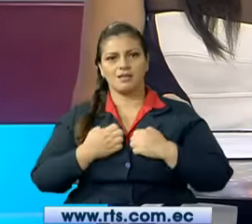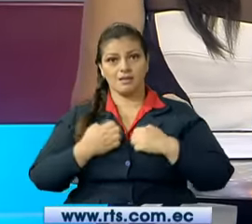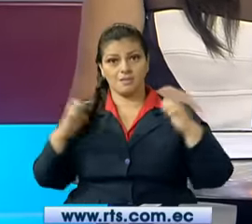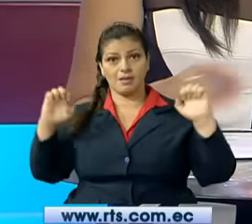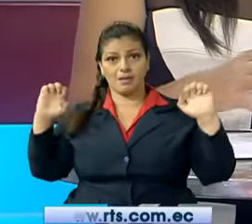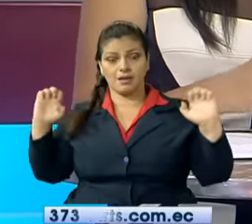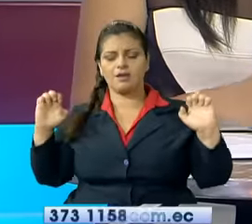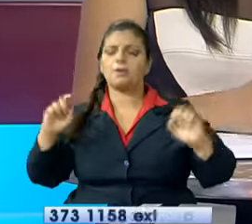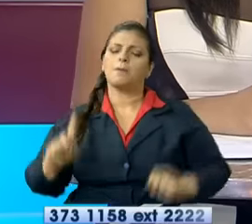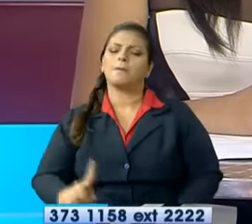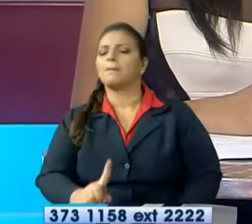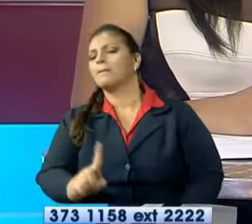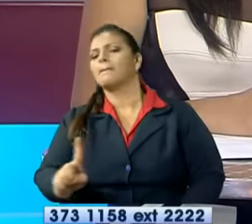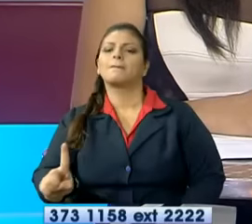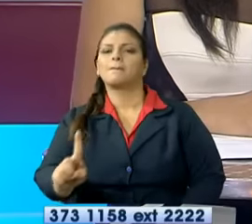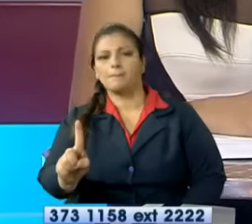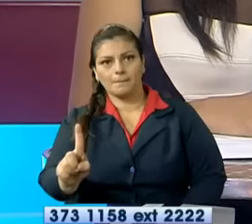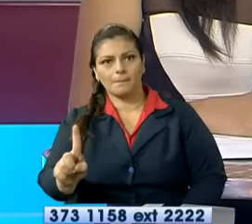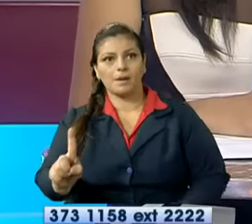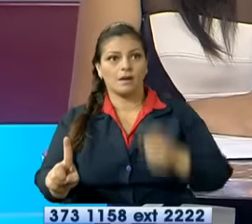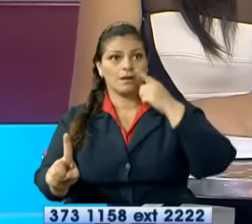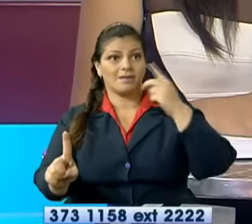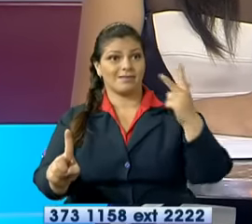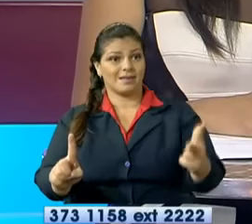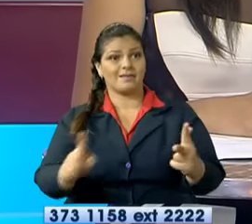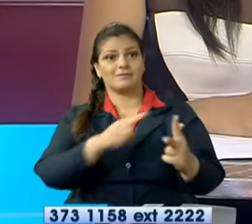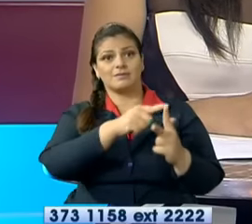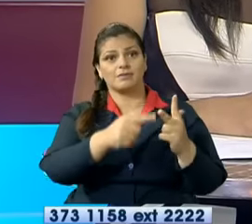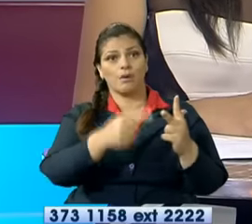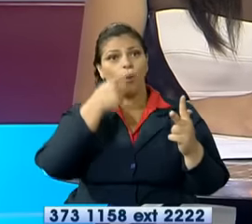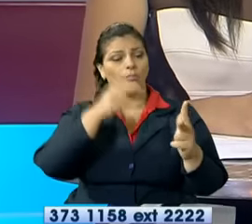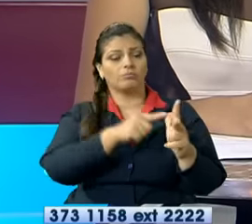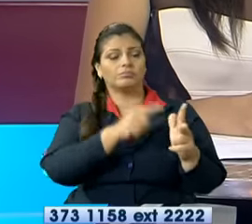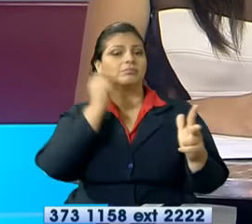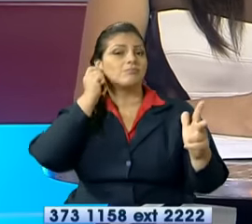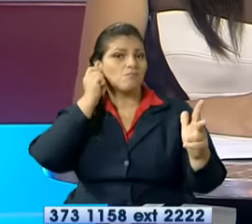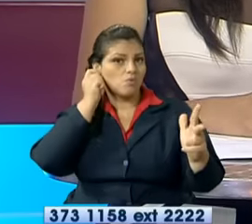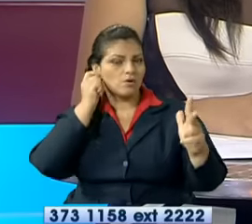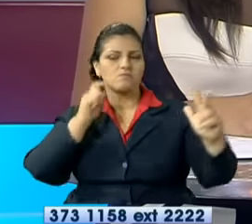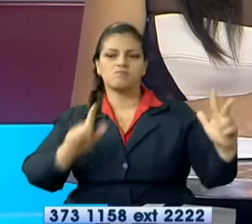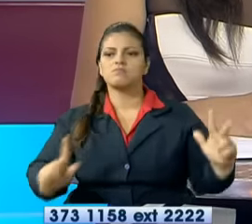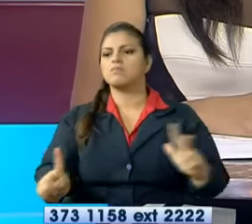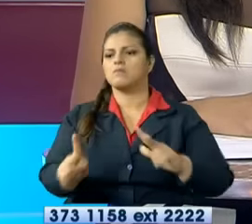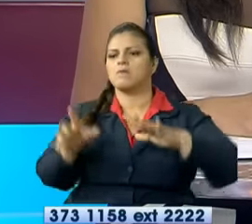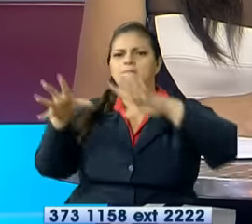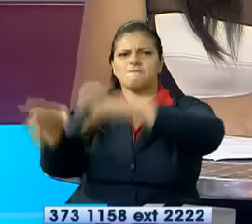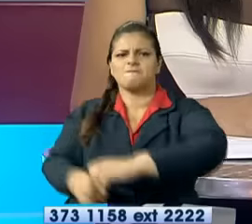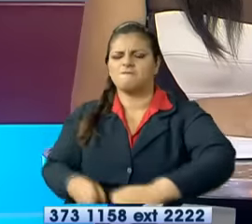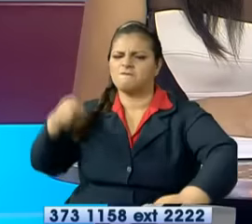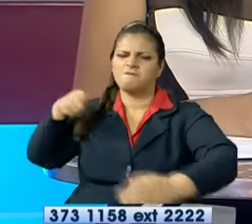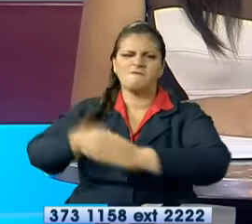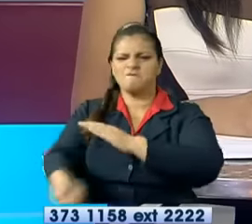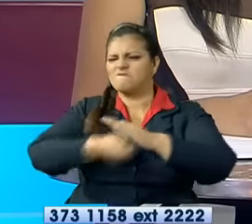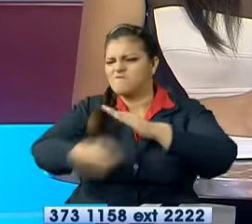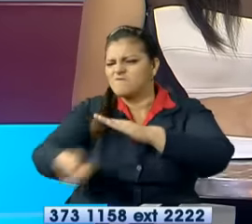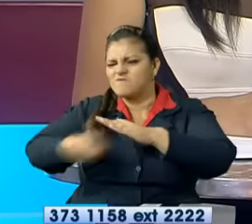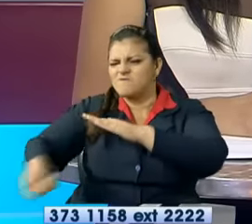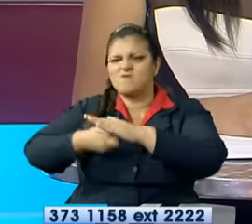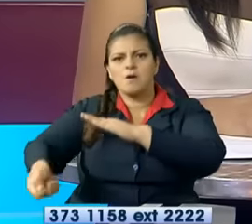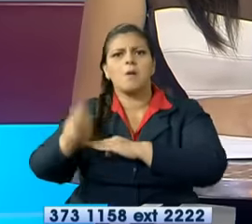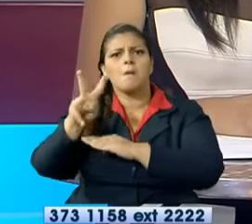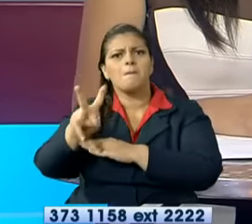en el sector de Caupicho, esto es al sur de Quito. Aparentemente serían los sospechosos de haber asesinado a un pastor evangélico con cerca